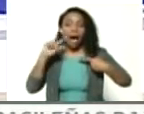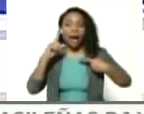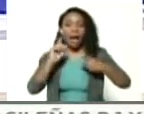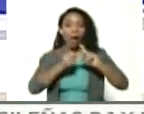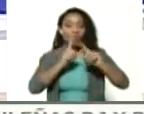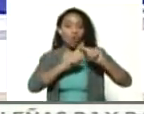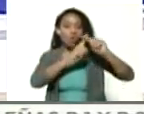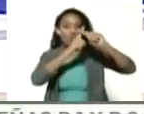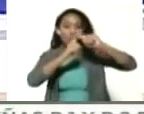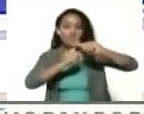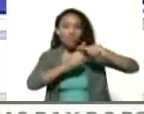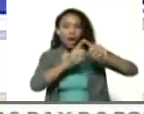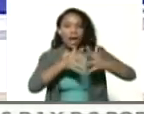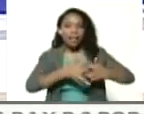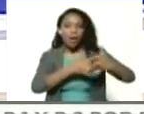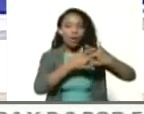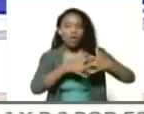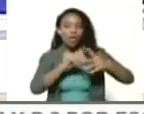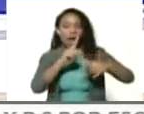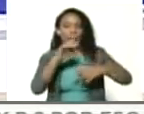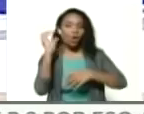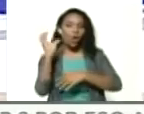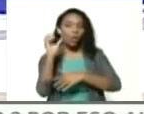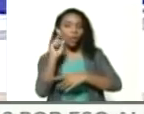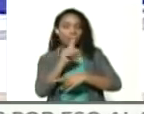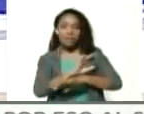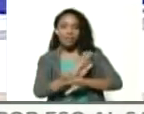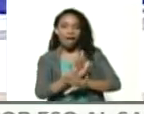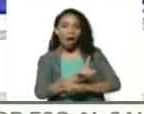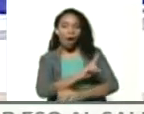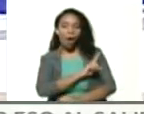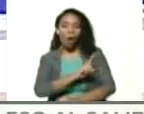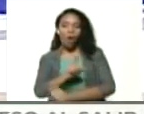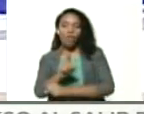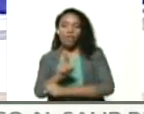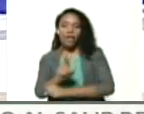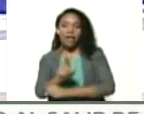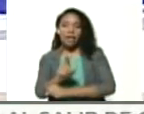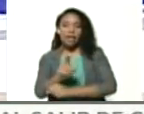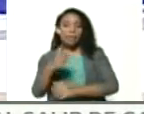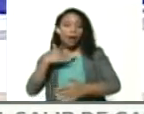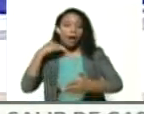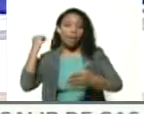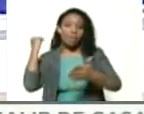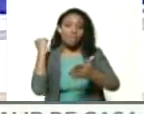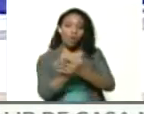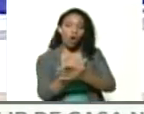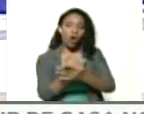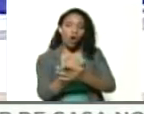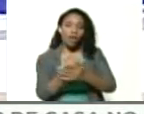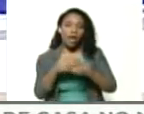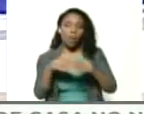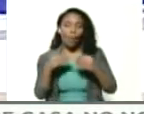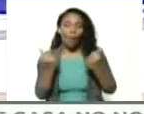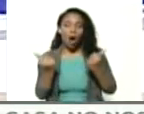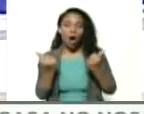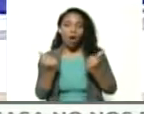mercenarios entrenados en Estados Unidos y Colombia. Ya con la orden, iban a masacrarlo y a